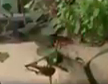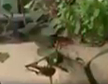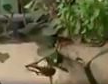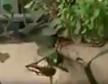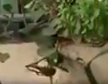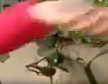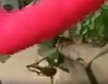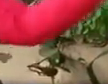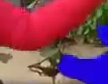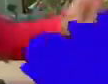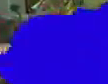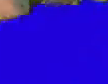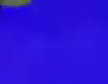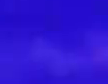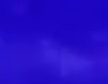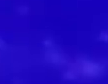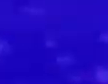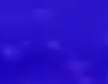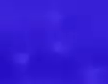cha, cha.